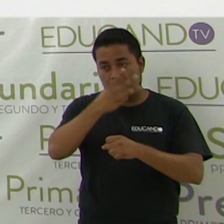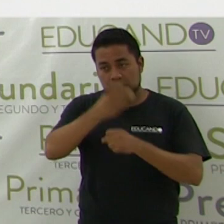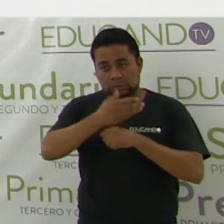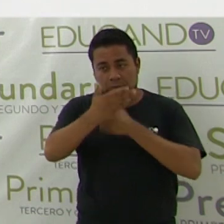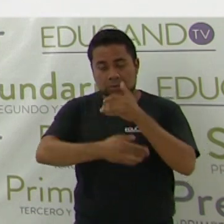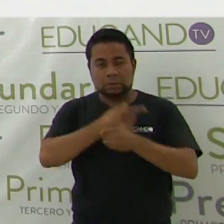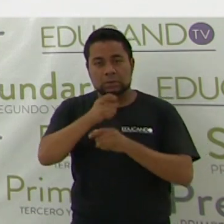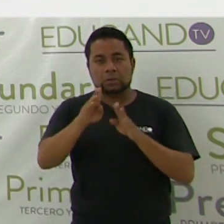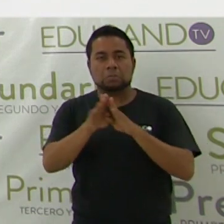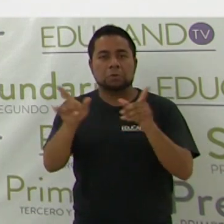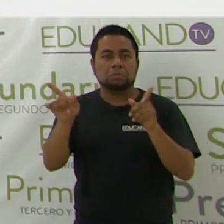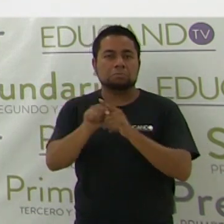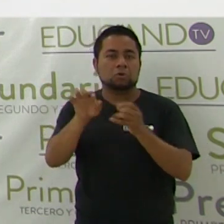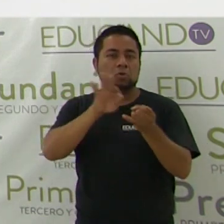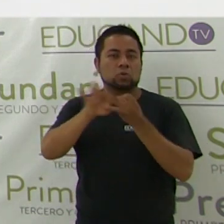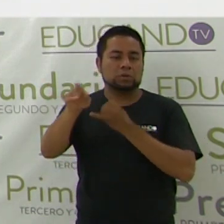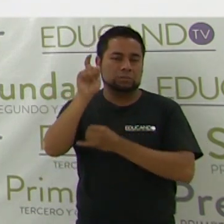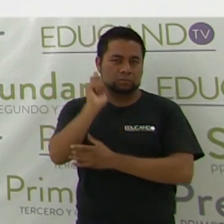la conclusión.